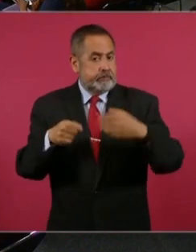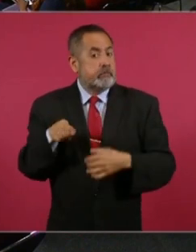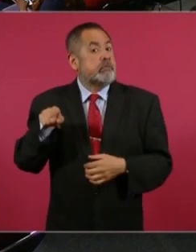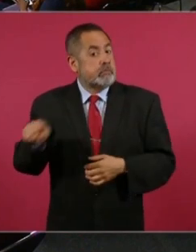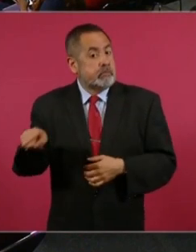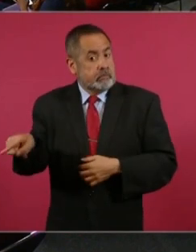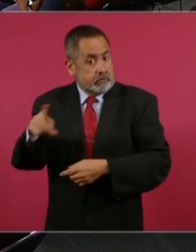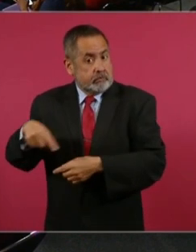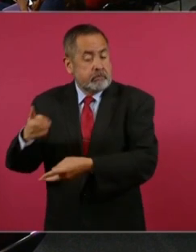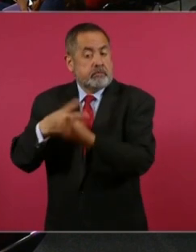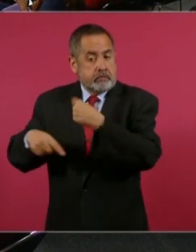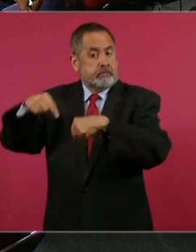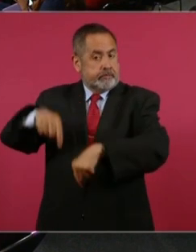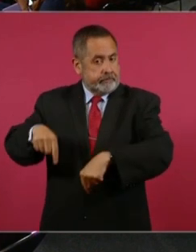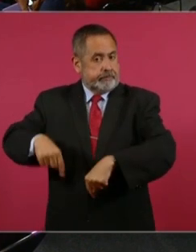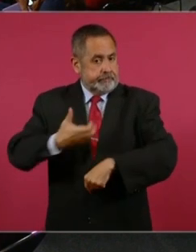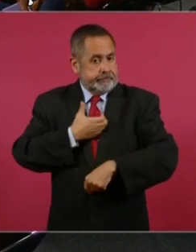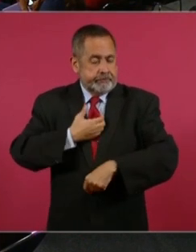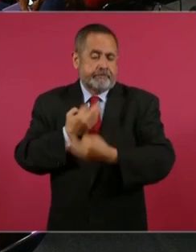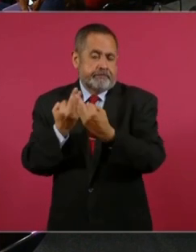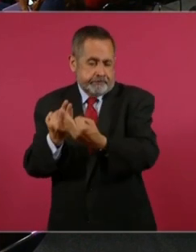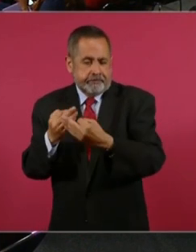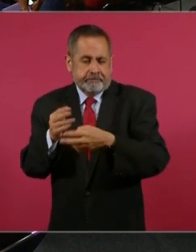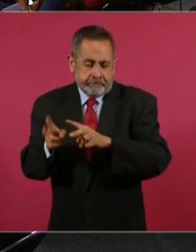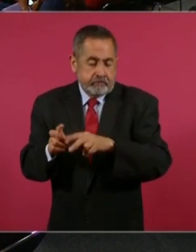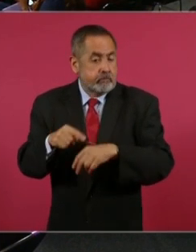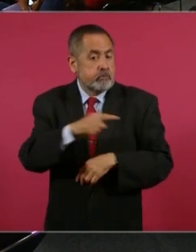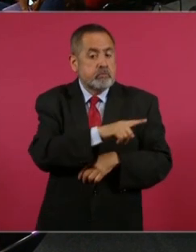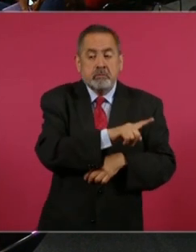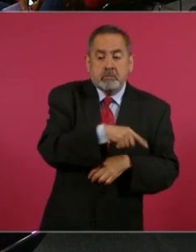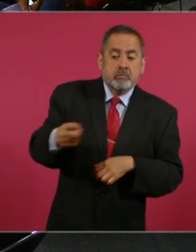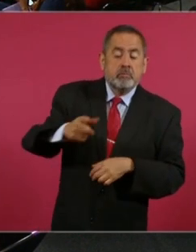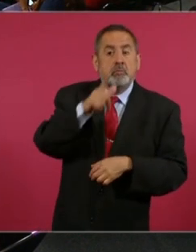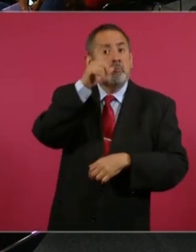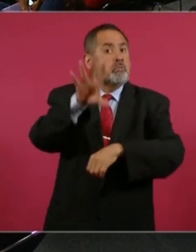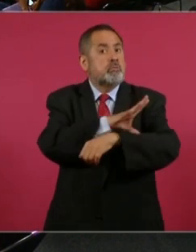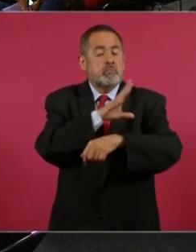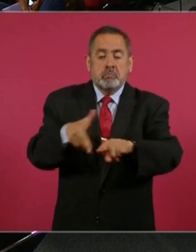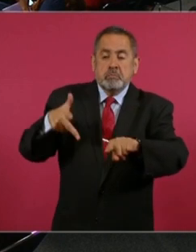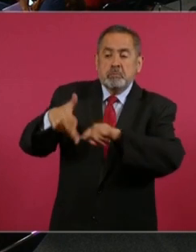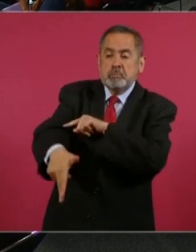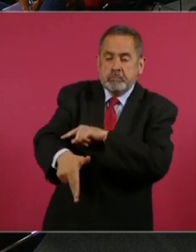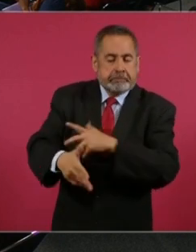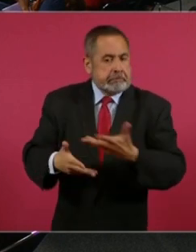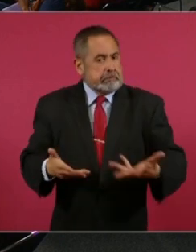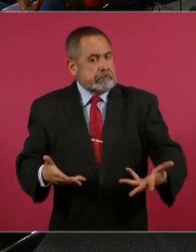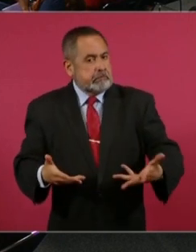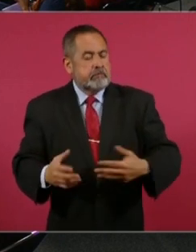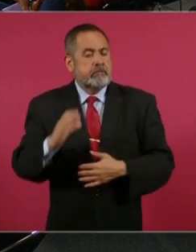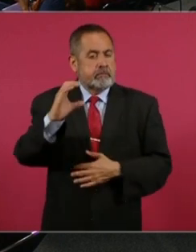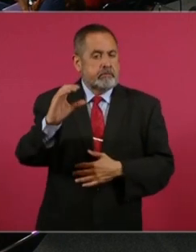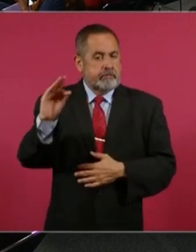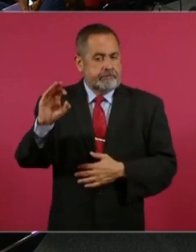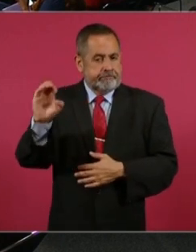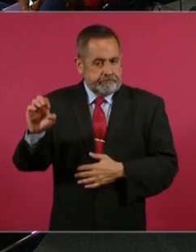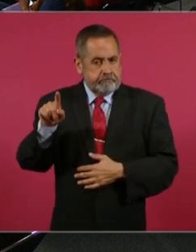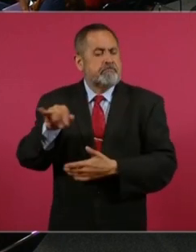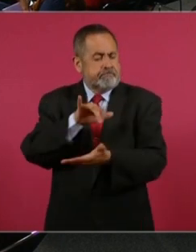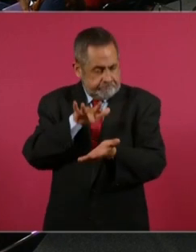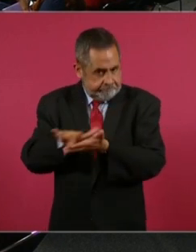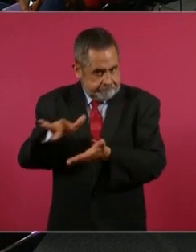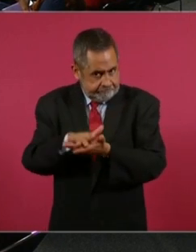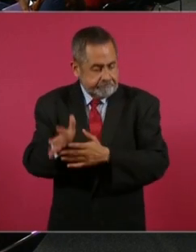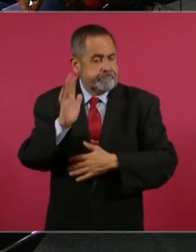viniendo a Palacio Nacional porque pues les han cortado la energía eléctrica. Aquí se pidió el apoyo. La Comisión Federal de Electricidad sí